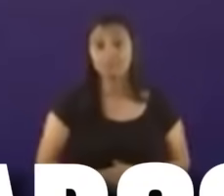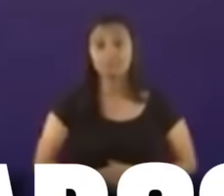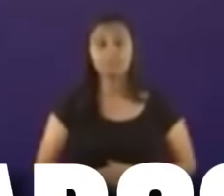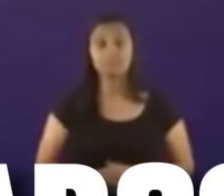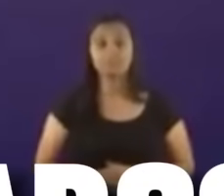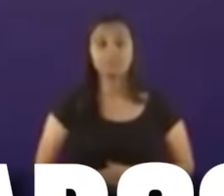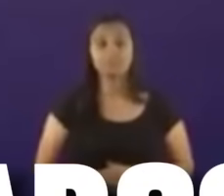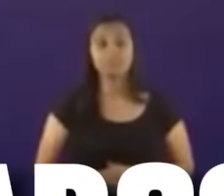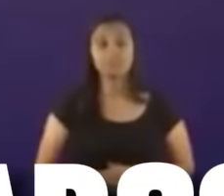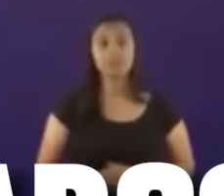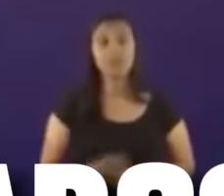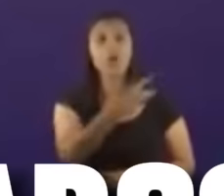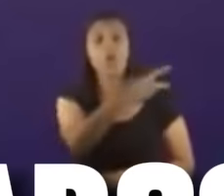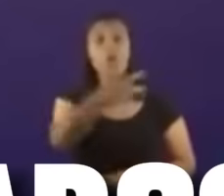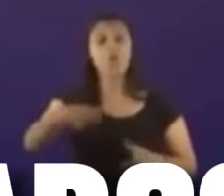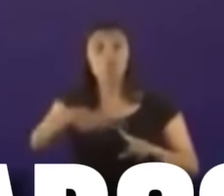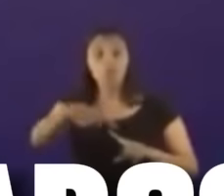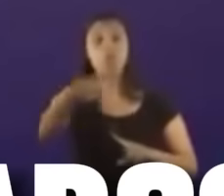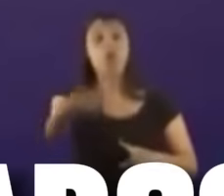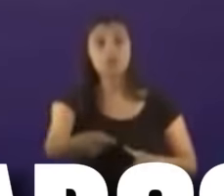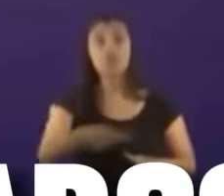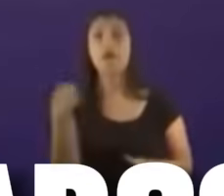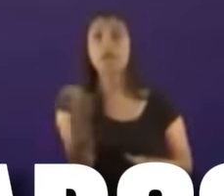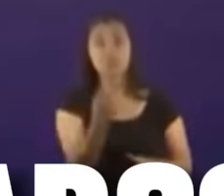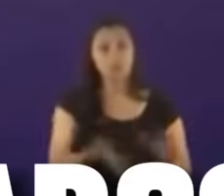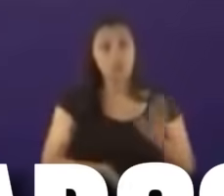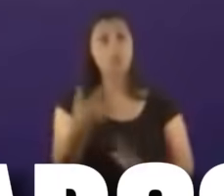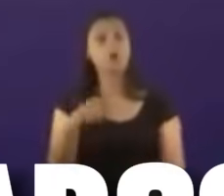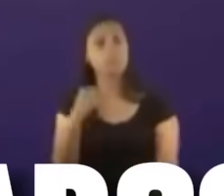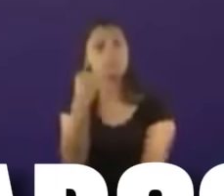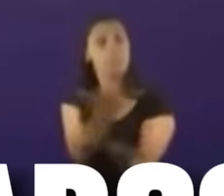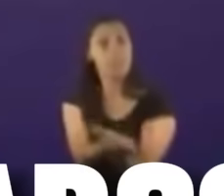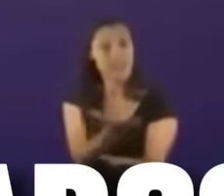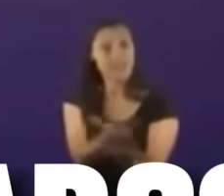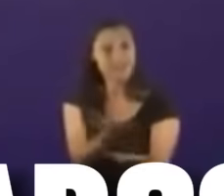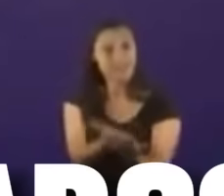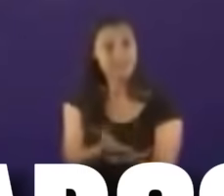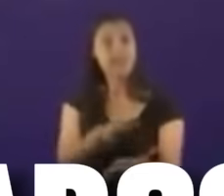dentro de las próximas 2 semanas de presentar el plan para